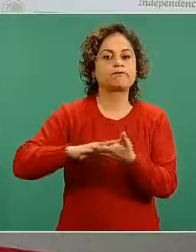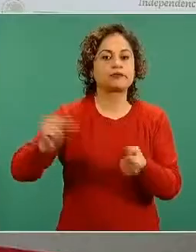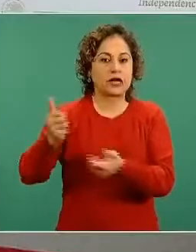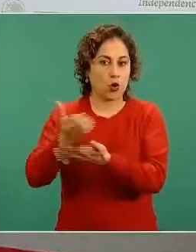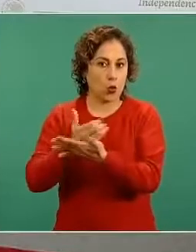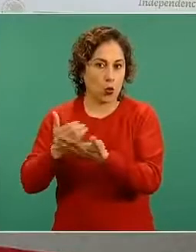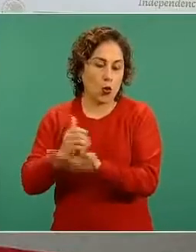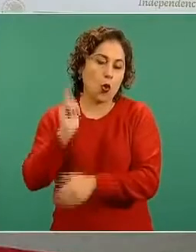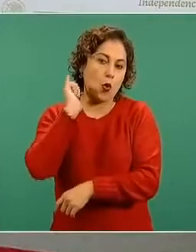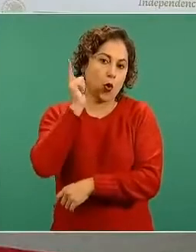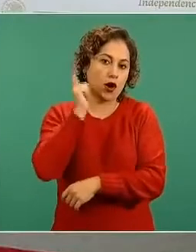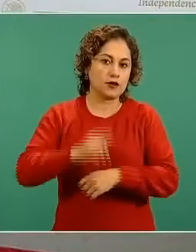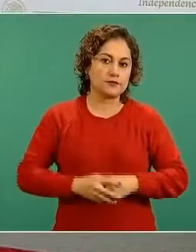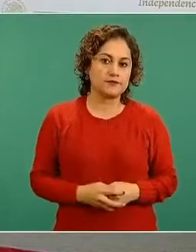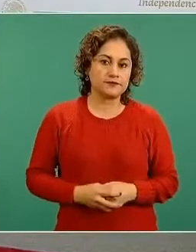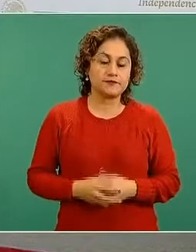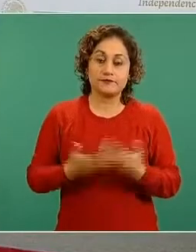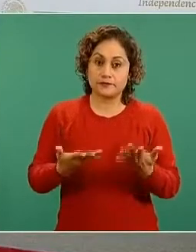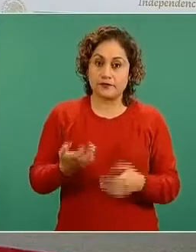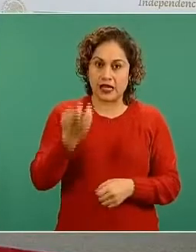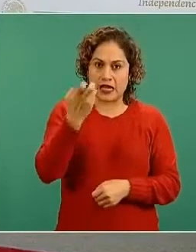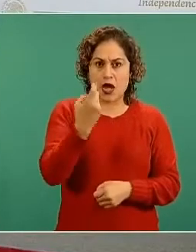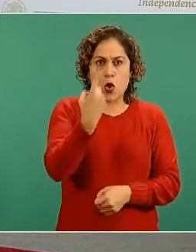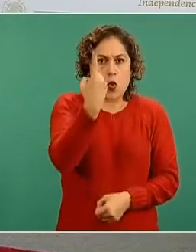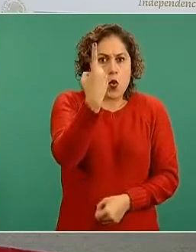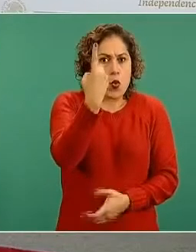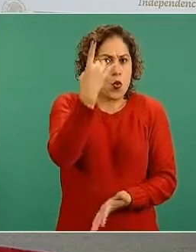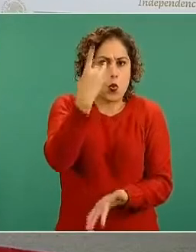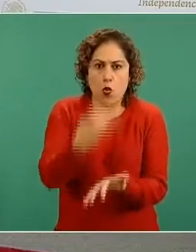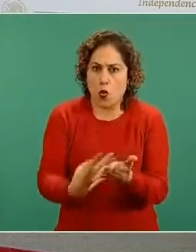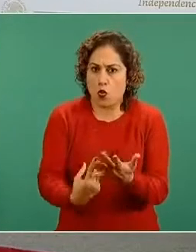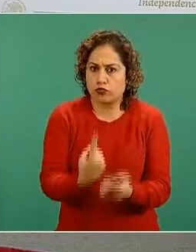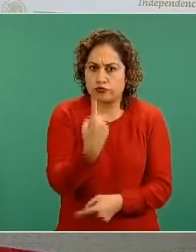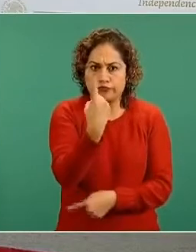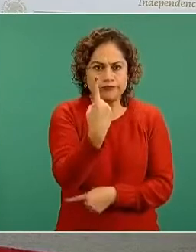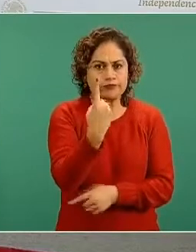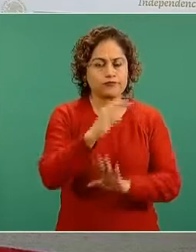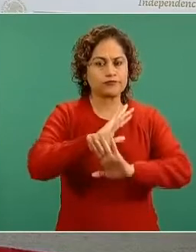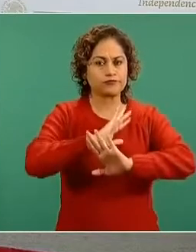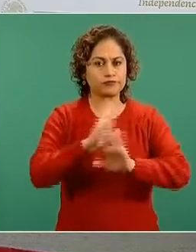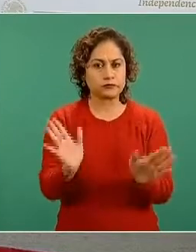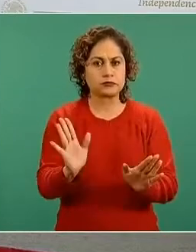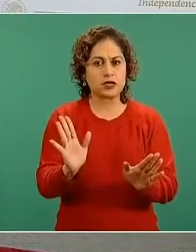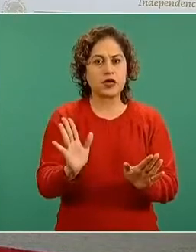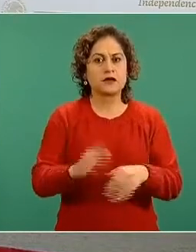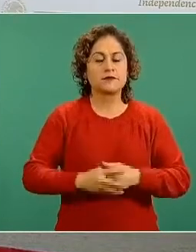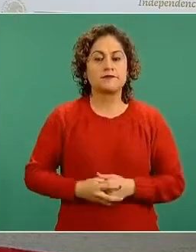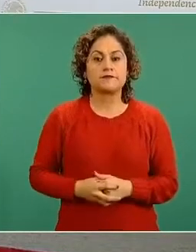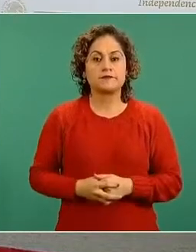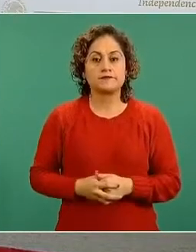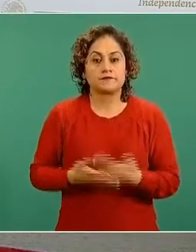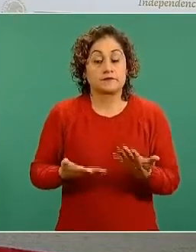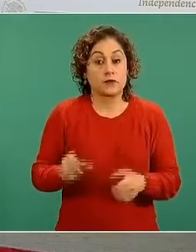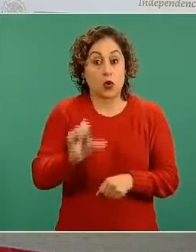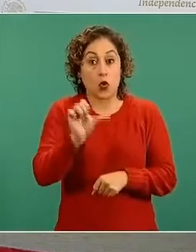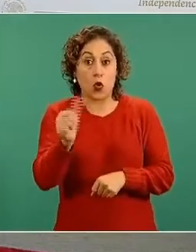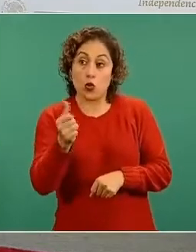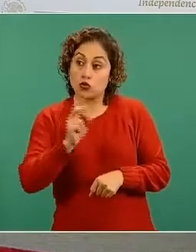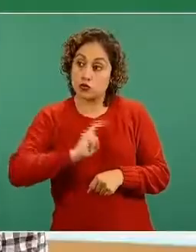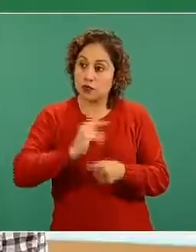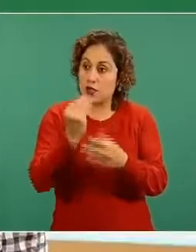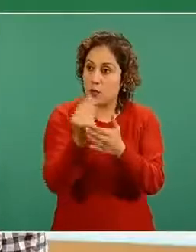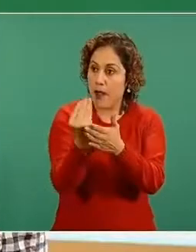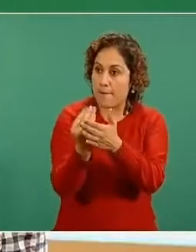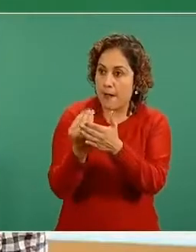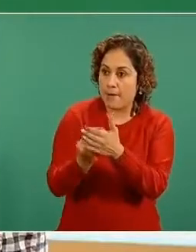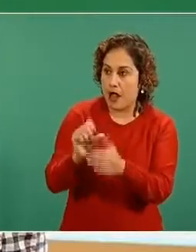bien. Siendo un solo caso aislado y con base en los antecedentes de estas cepas, no se ha demostrado que exista